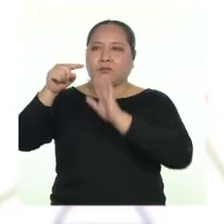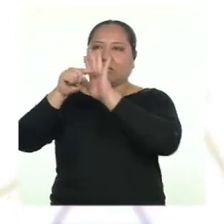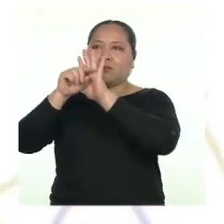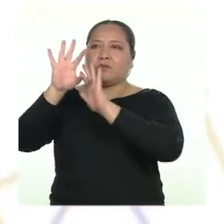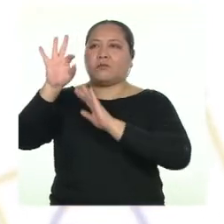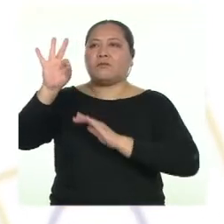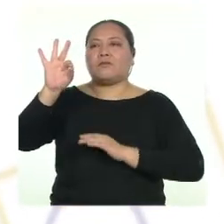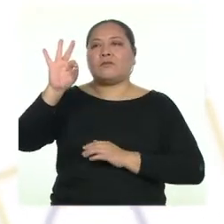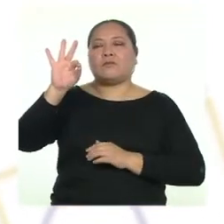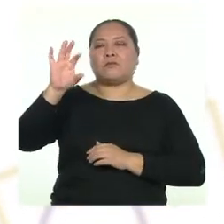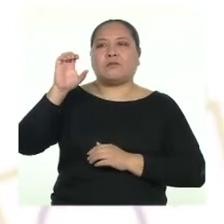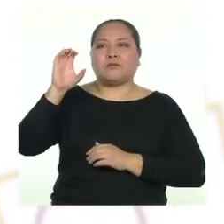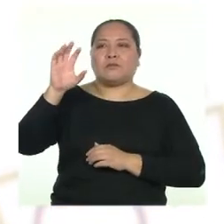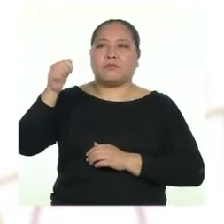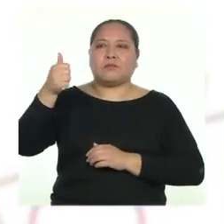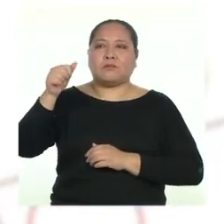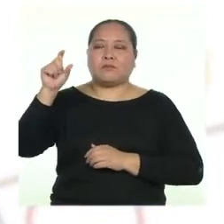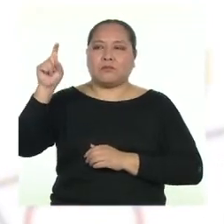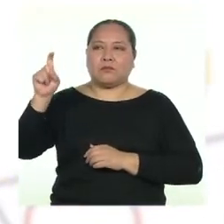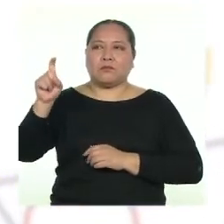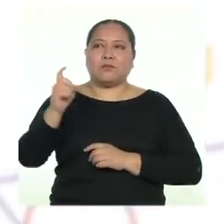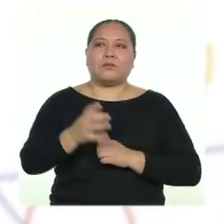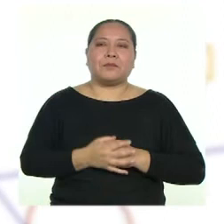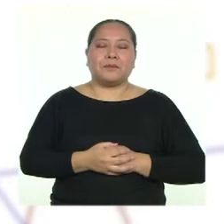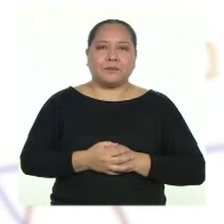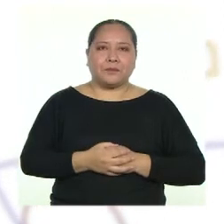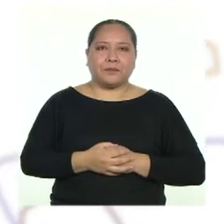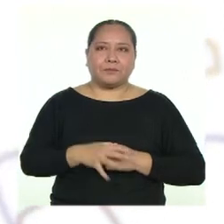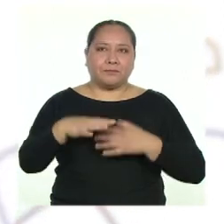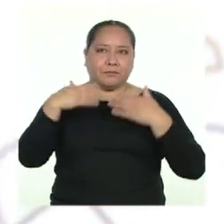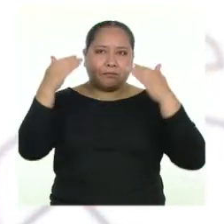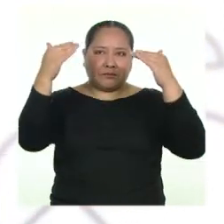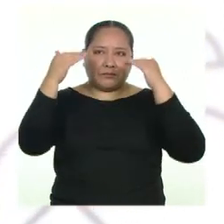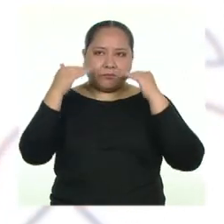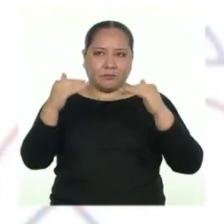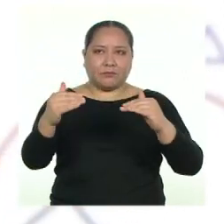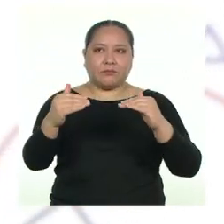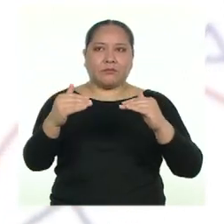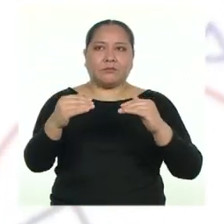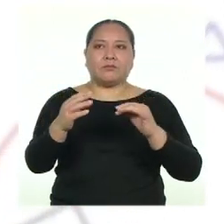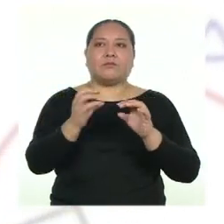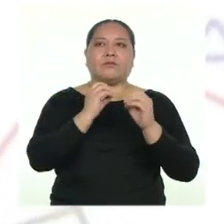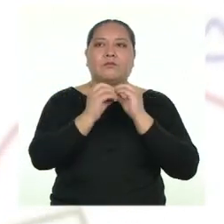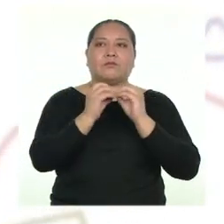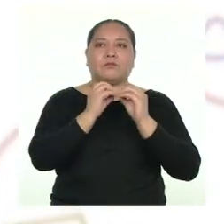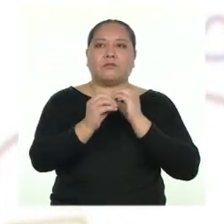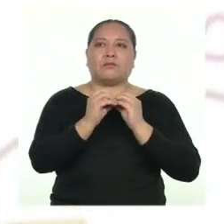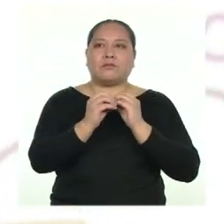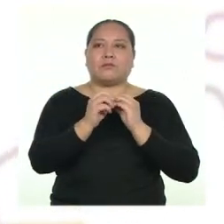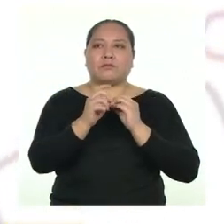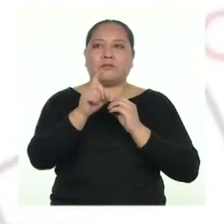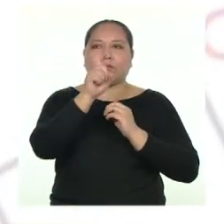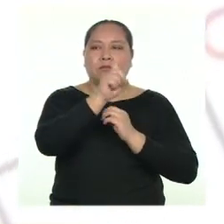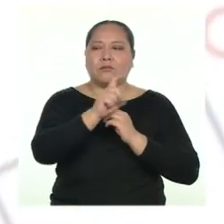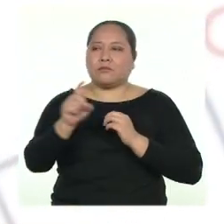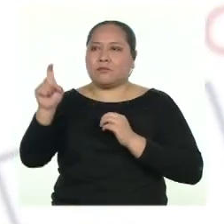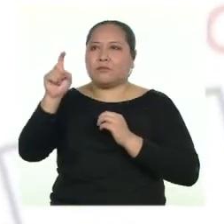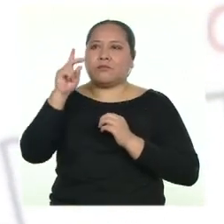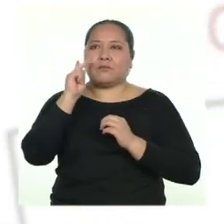2695 menos 910x. Luego, despejamos la variable en uno de los miembros de la